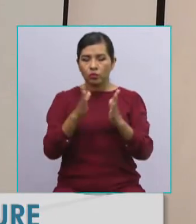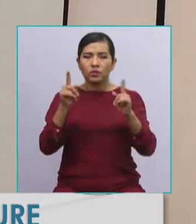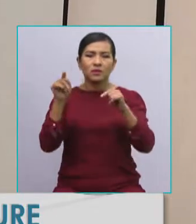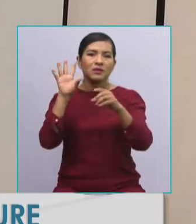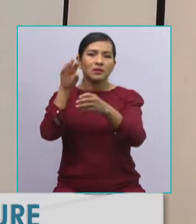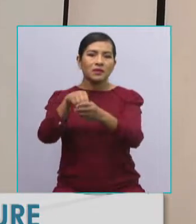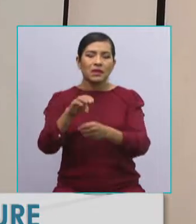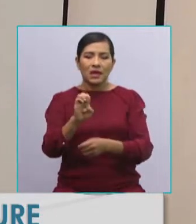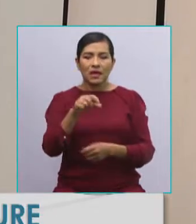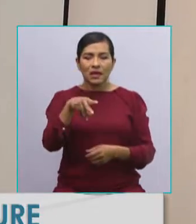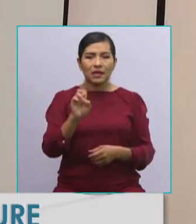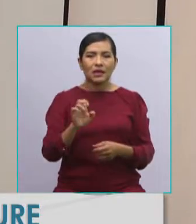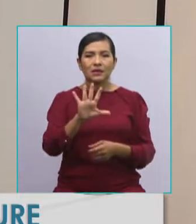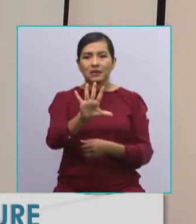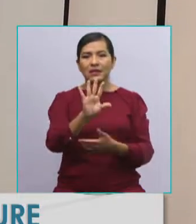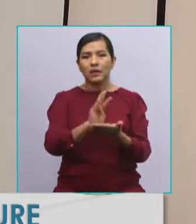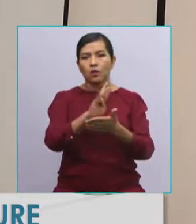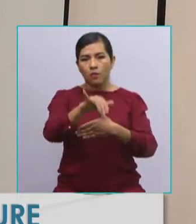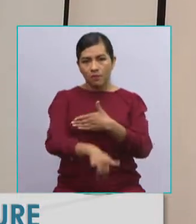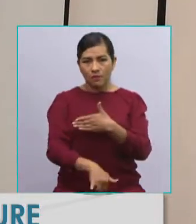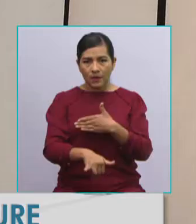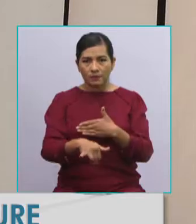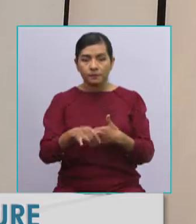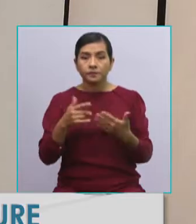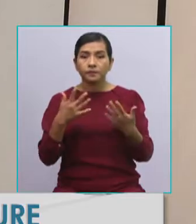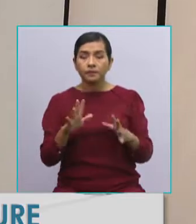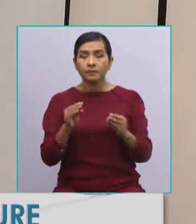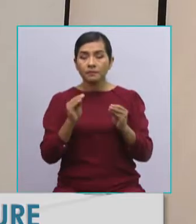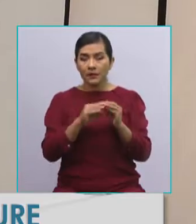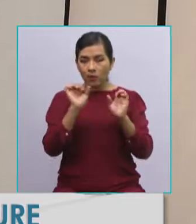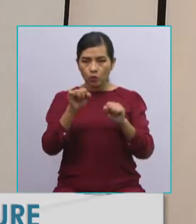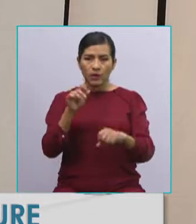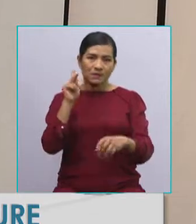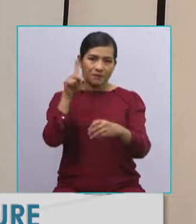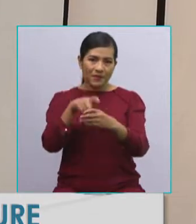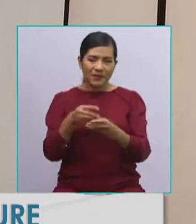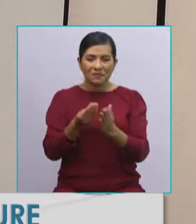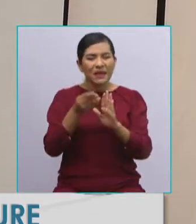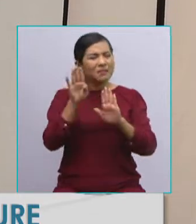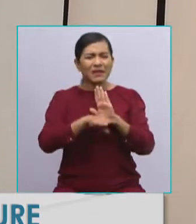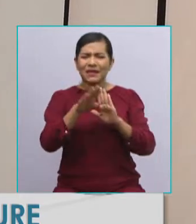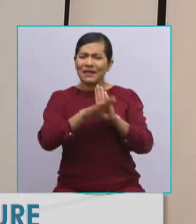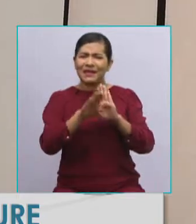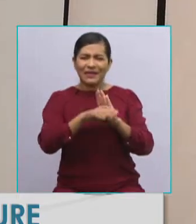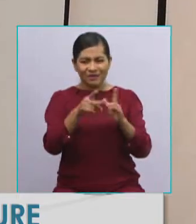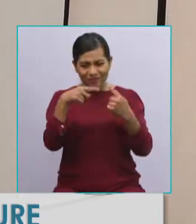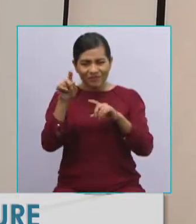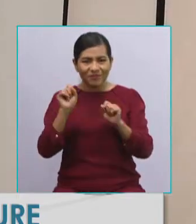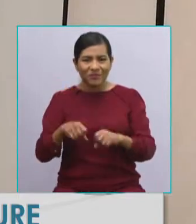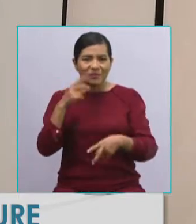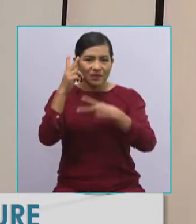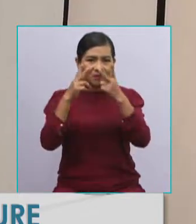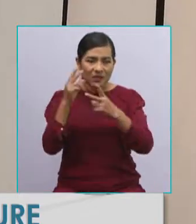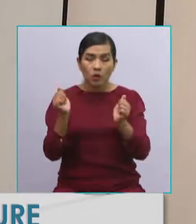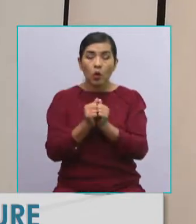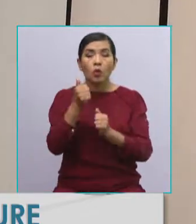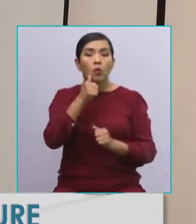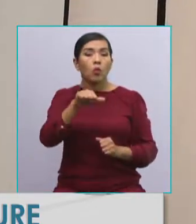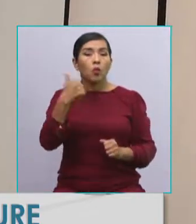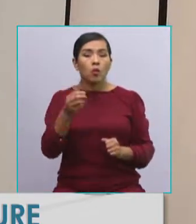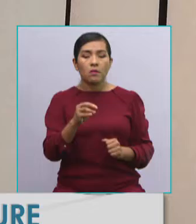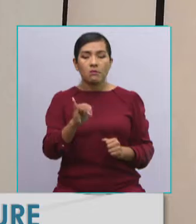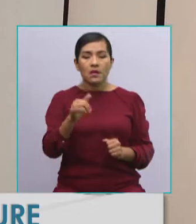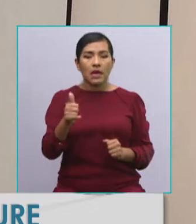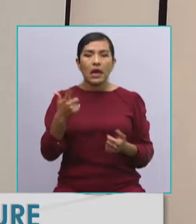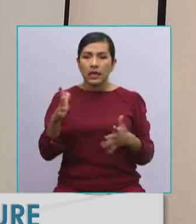Equinoccio este 5 de mayo. El cover es bajito, así que dense una vueltita. Vamos a estar con Nia Cole, que es una artista